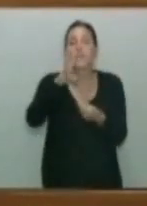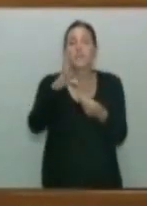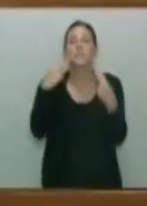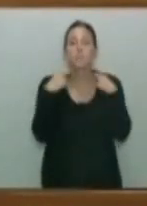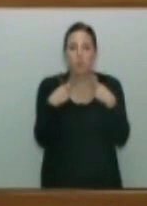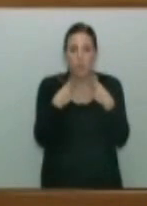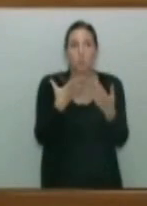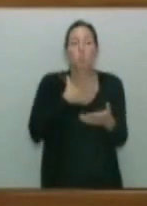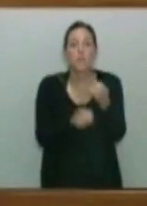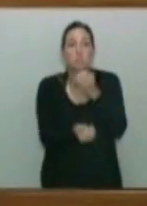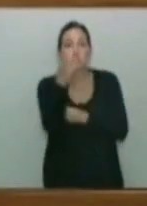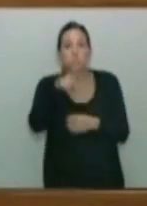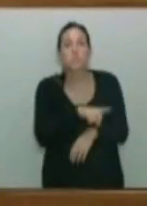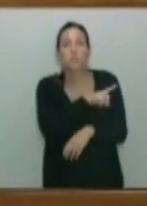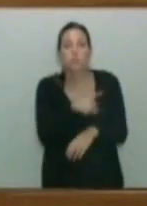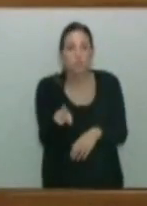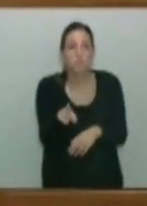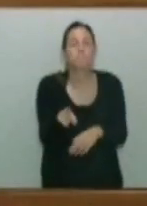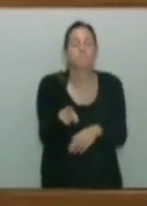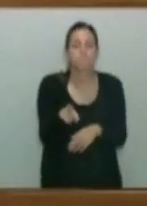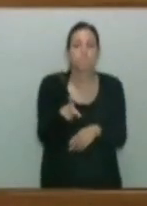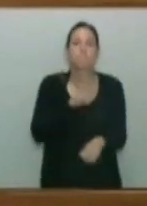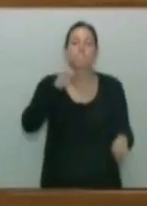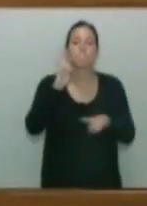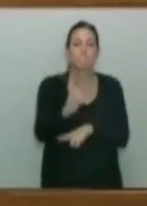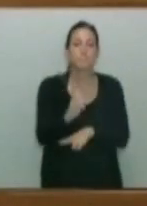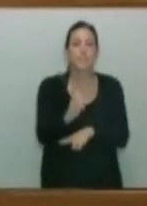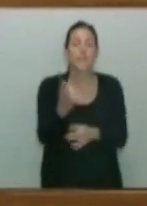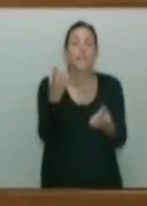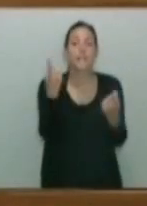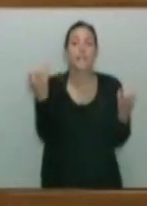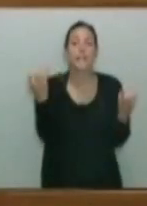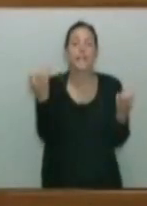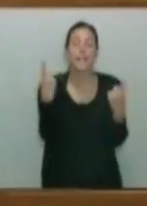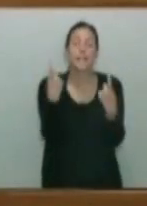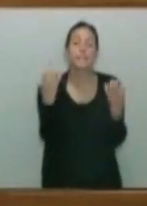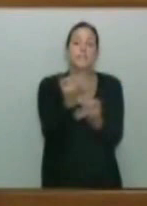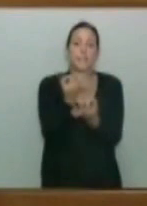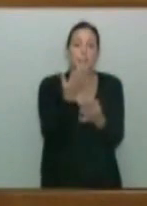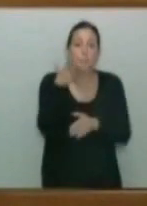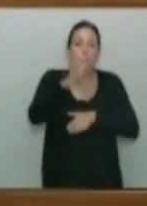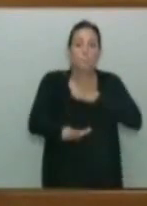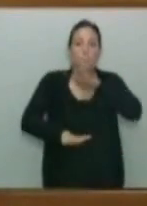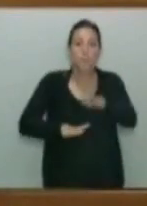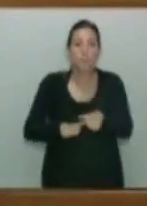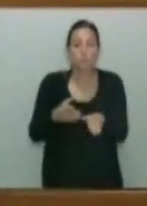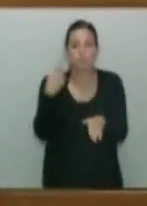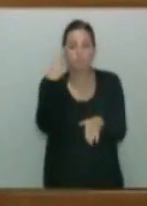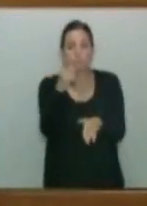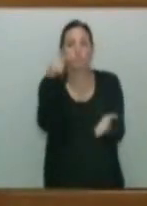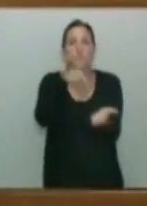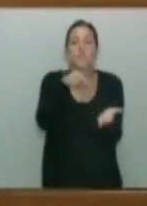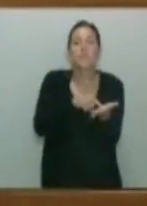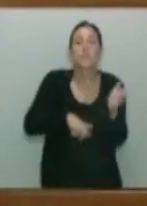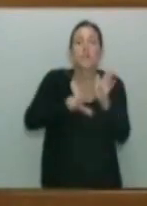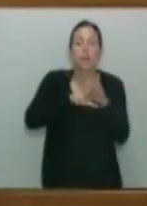que les diga, para contestar a esa pregunta previamente tenemos que dar una serie de pasos. Ya hemos visto cuál es la exigencia legal, tanto del